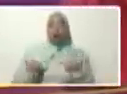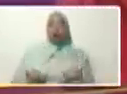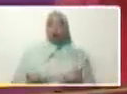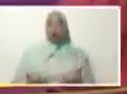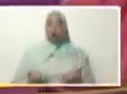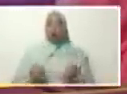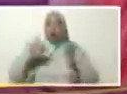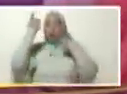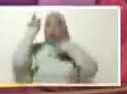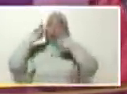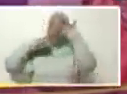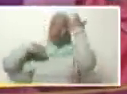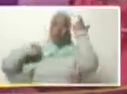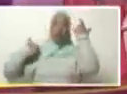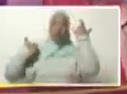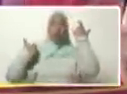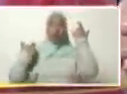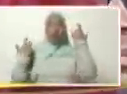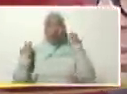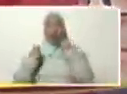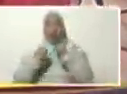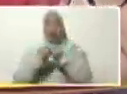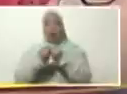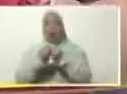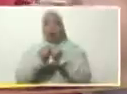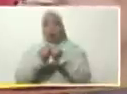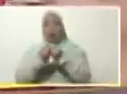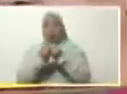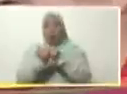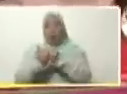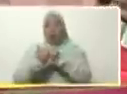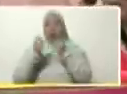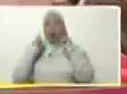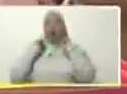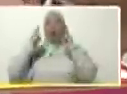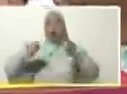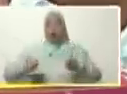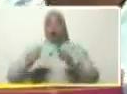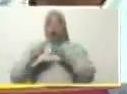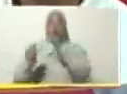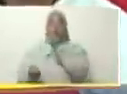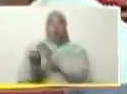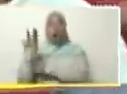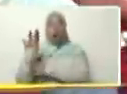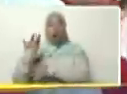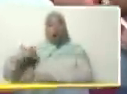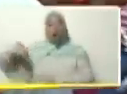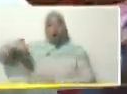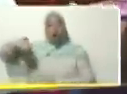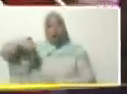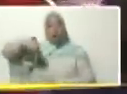El comandante Chávez ahí en la escalinata, con el pasillo de Miraflores atrás.